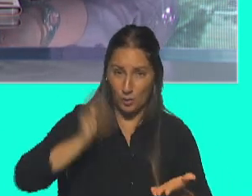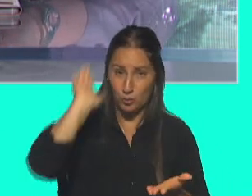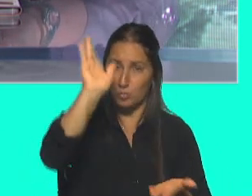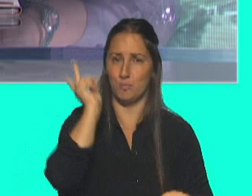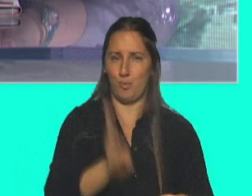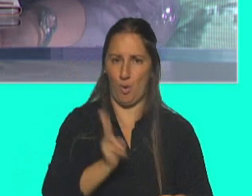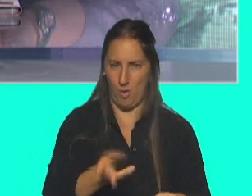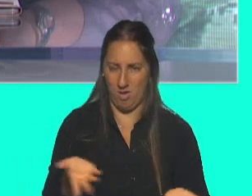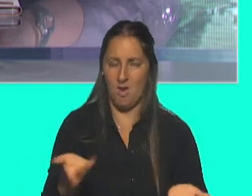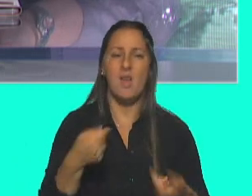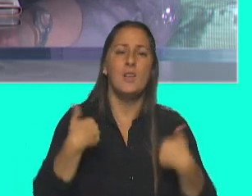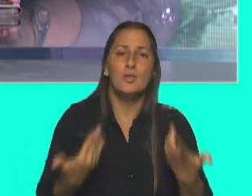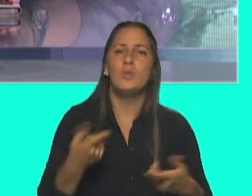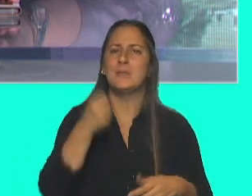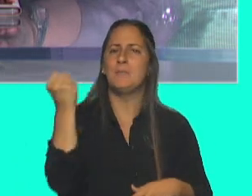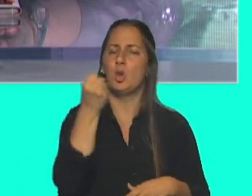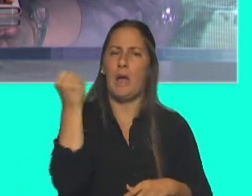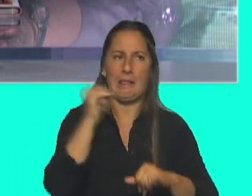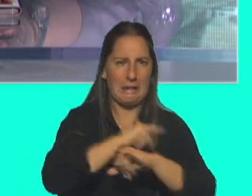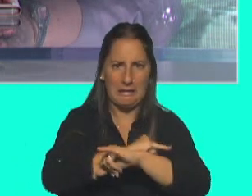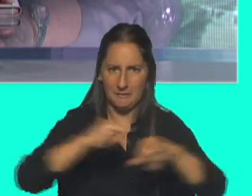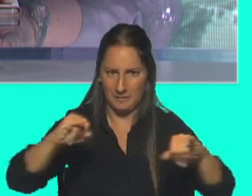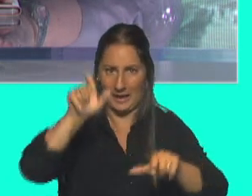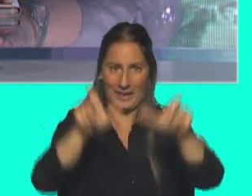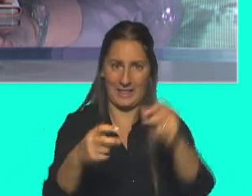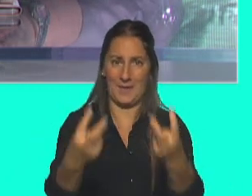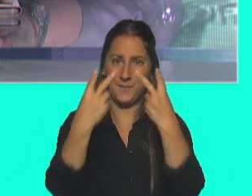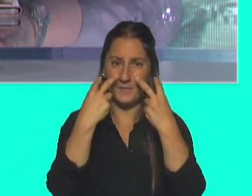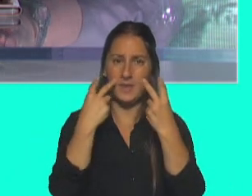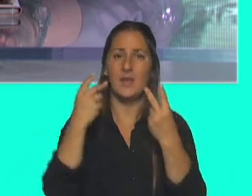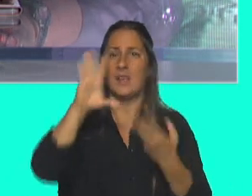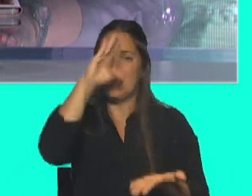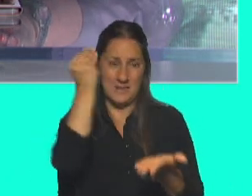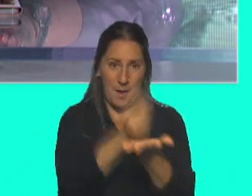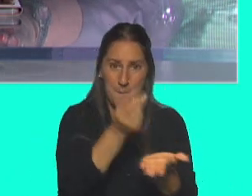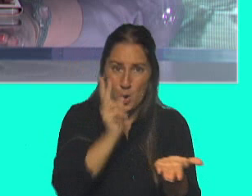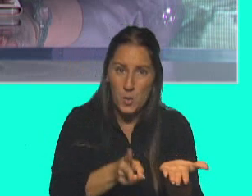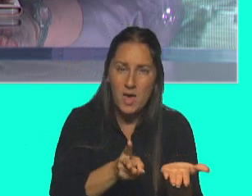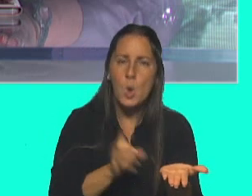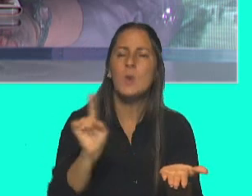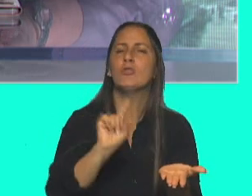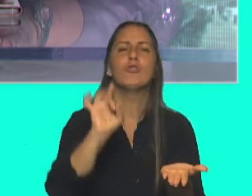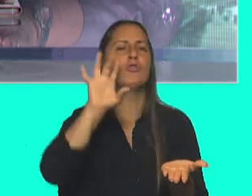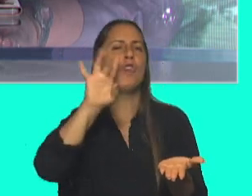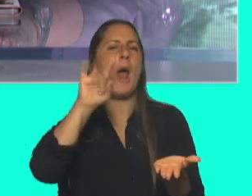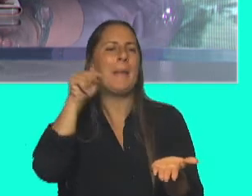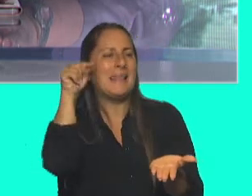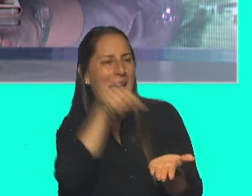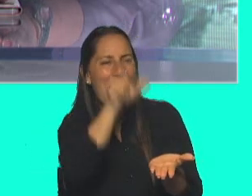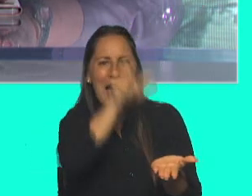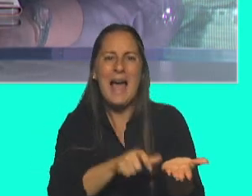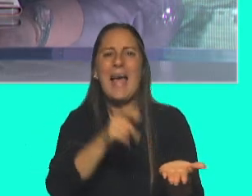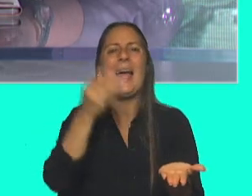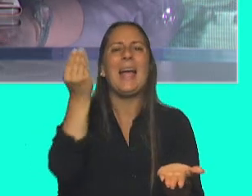me parece que es importante que se lo recordemos a quienes nos están viendo. La proscripción no solo implica una prohibición a Cristina por ocupar